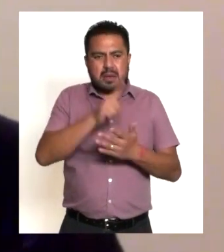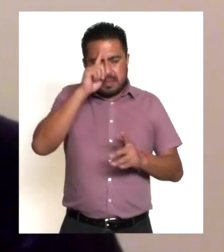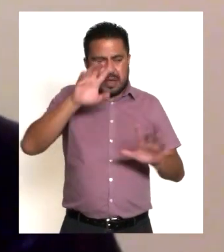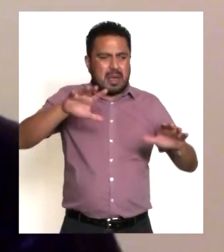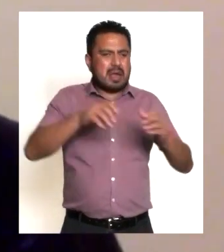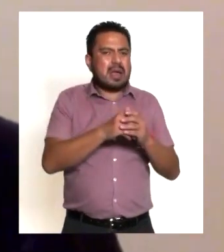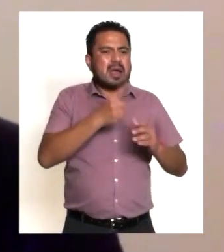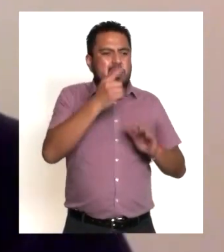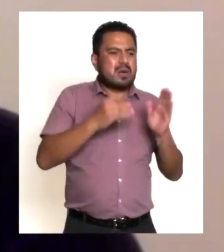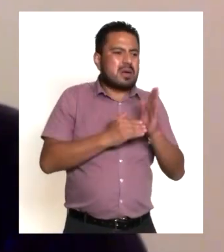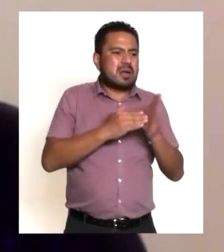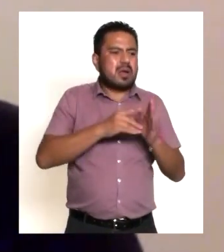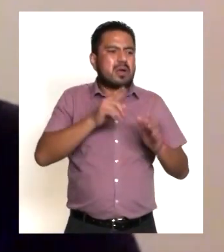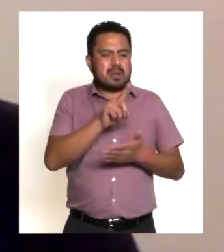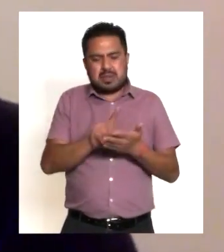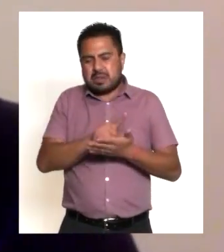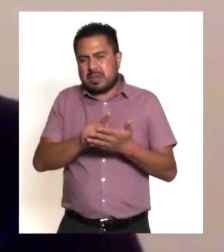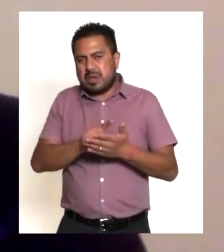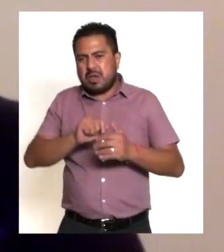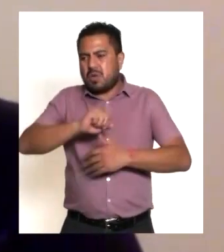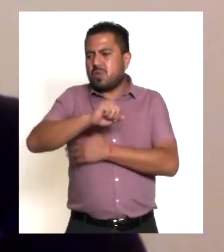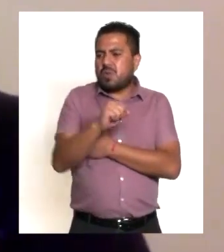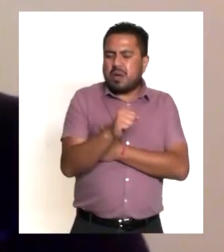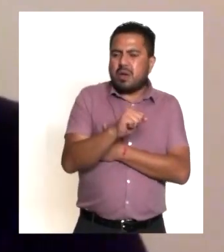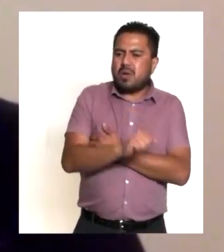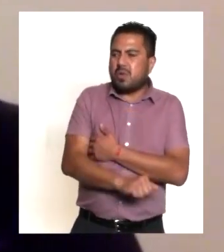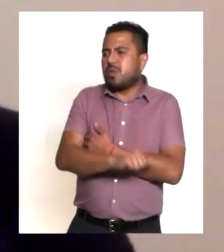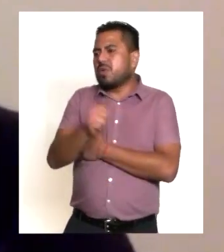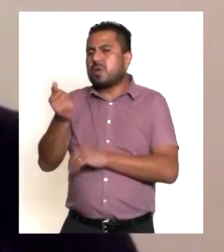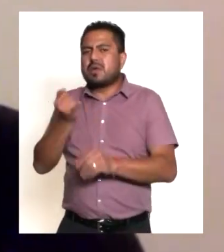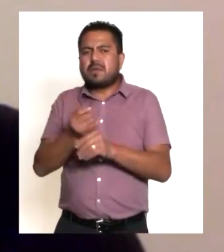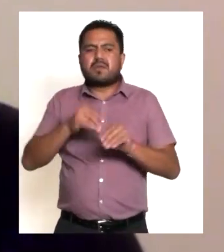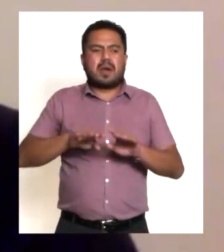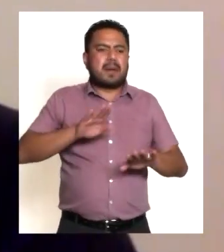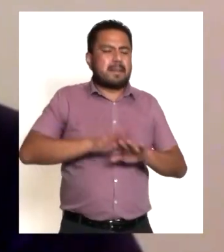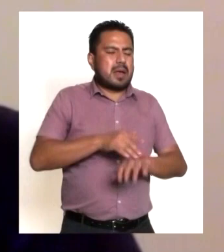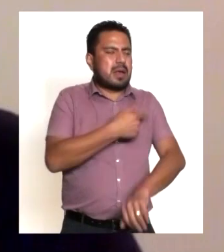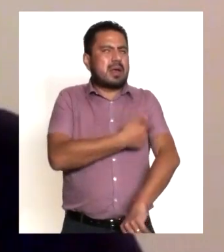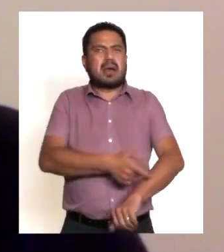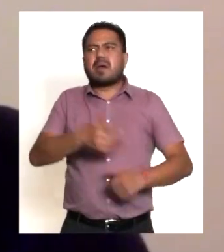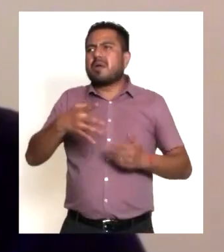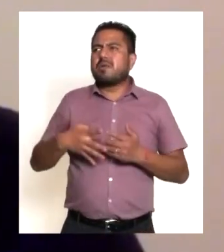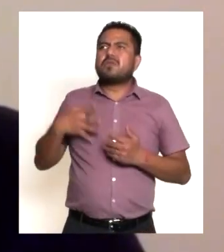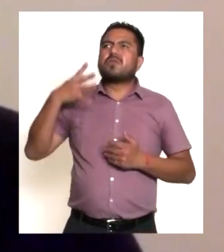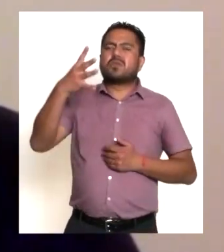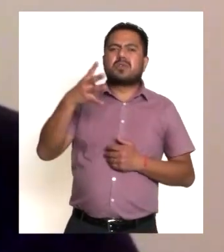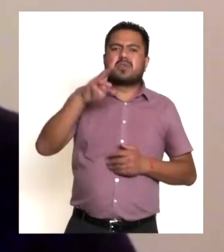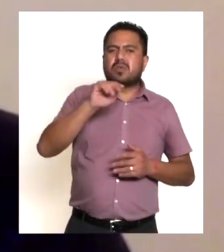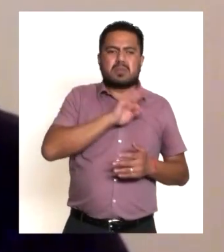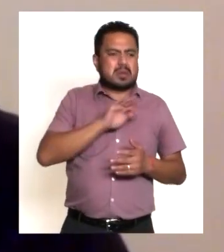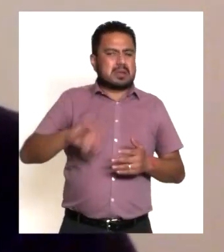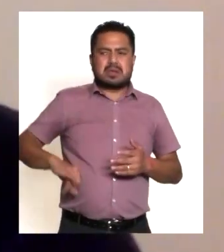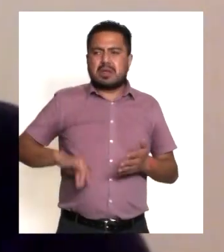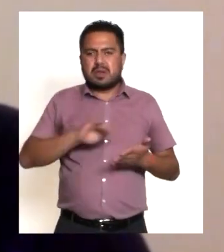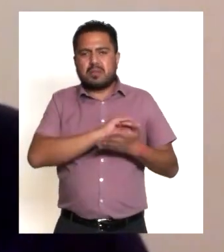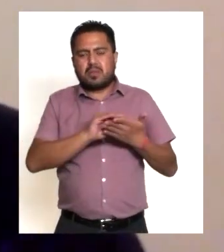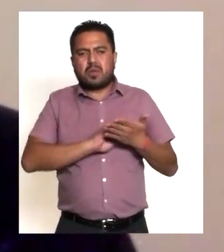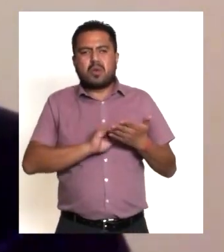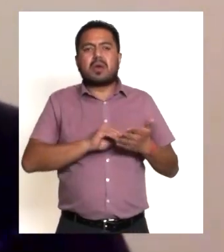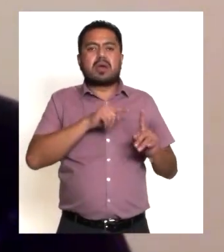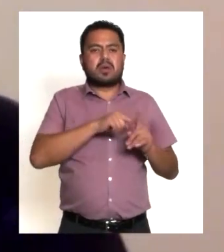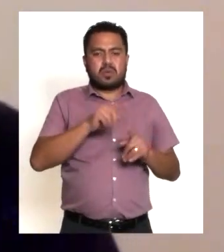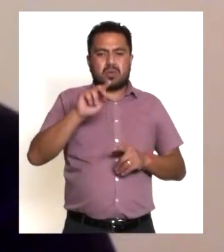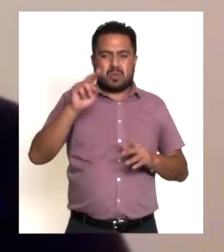para almacenar información, discos ópticos para guardar otro tipo de información de más largo plazo que no me interesa borrar,